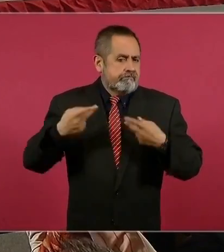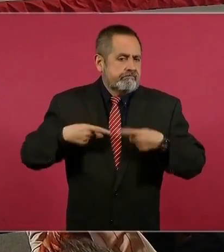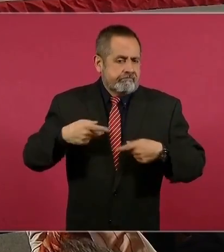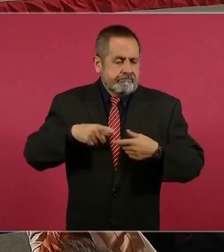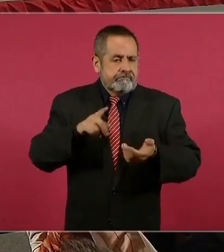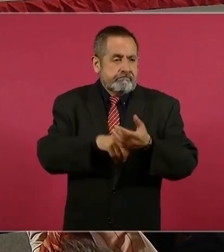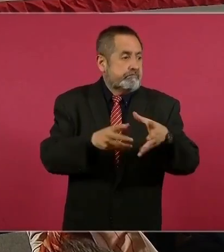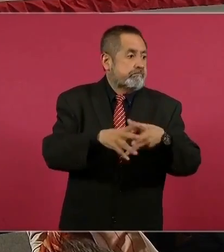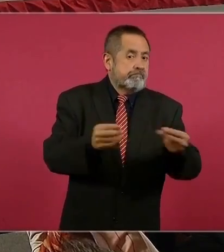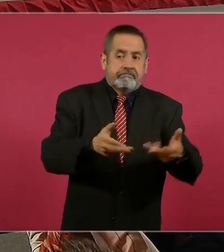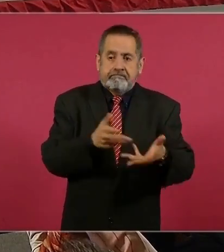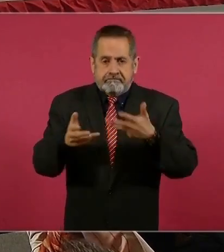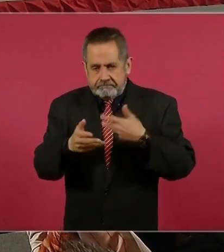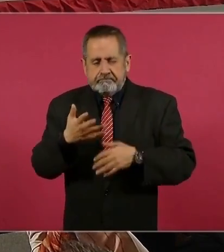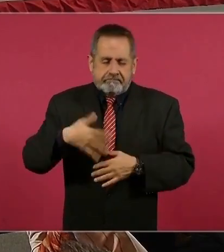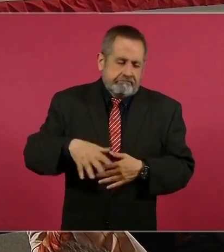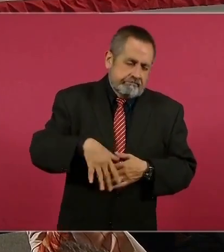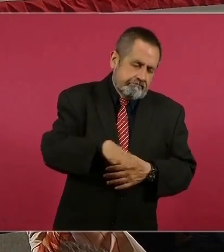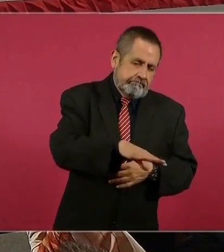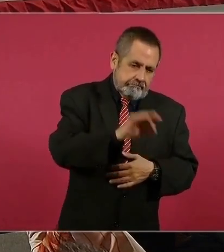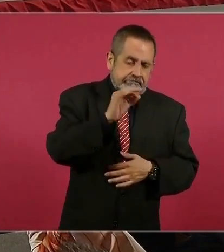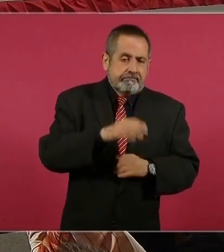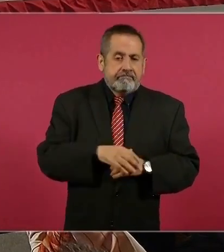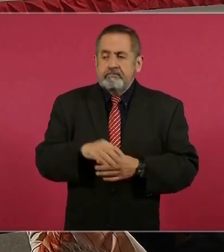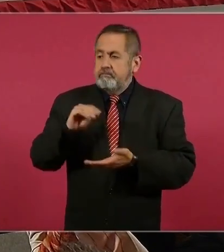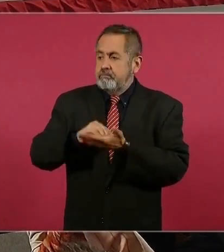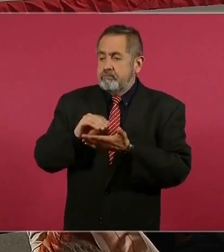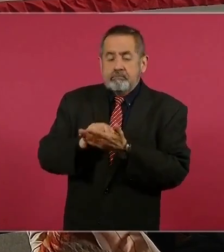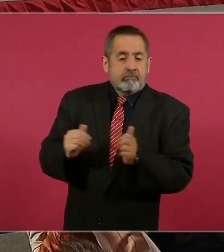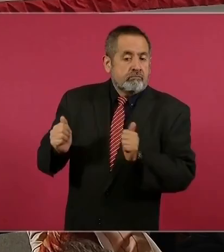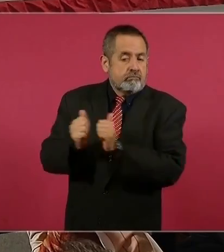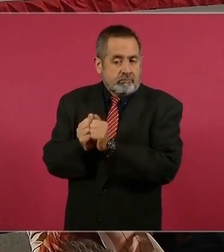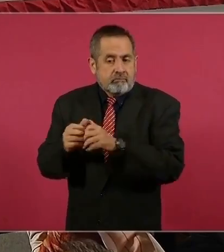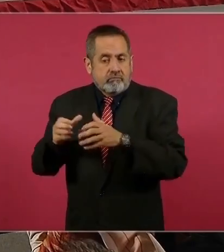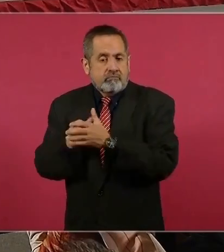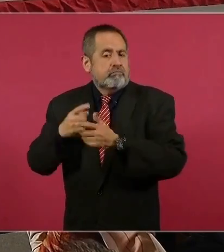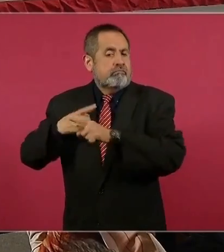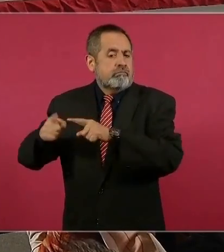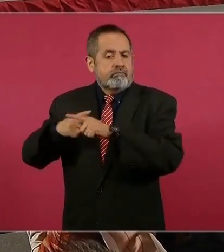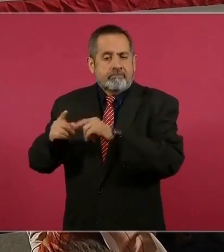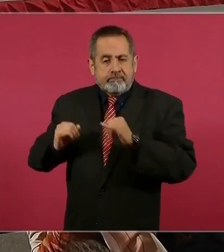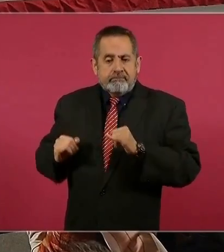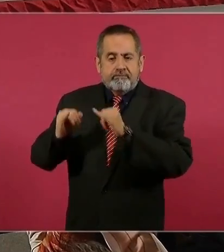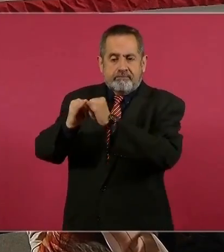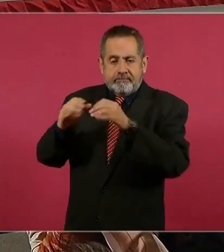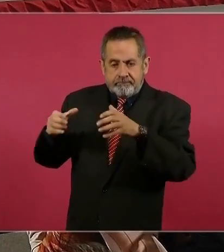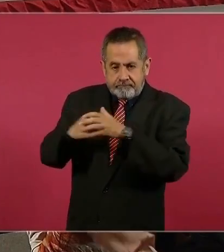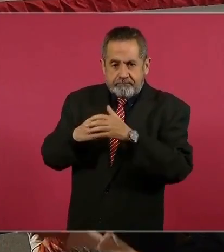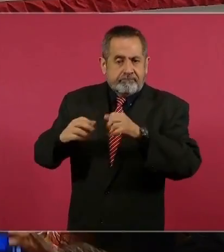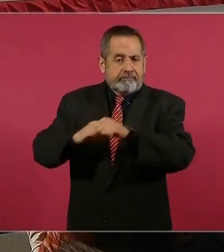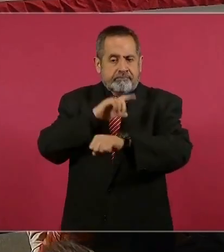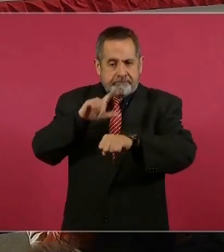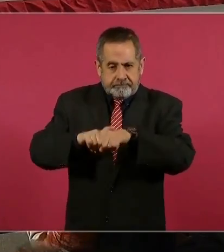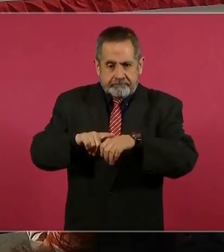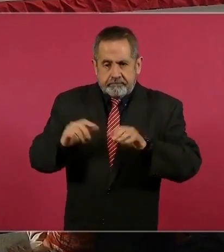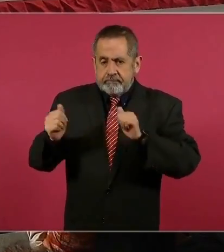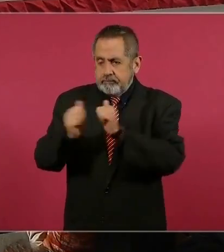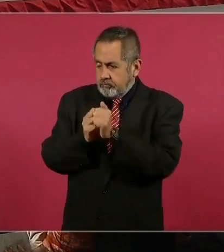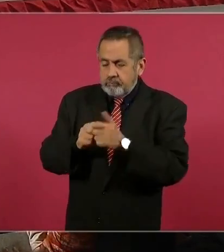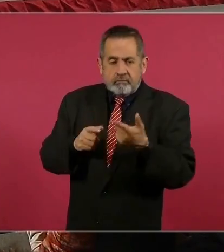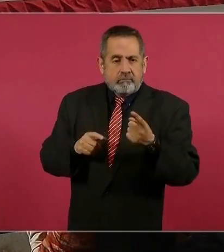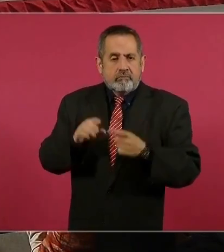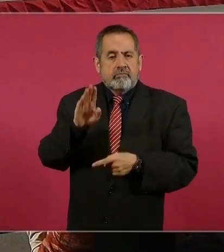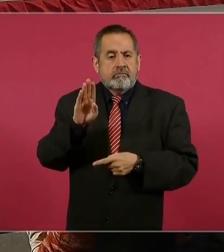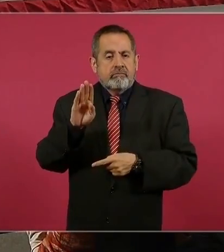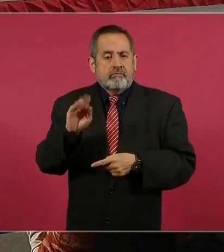desaparecidas. Desarrollamos acciones con distintas instituciones a nivel nacional, con bases